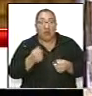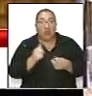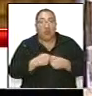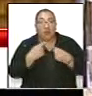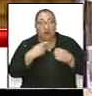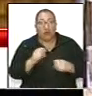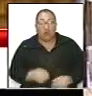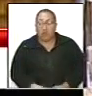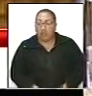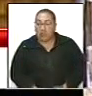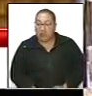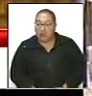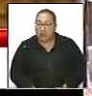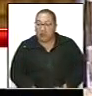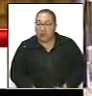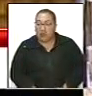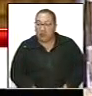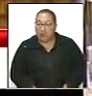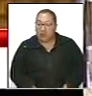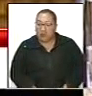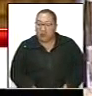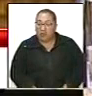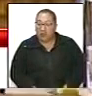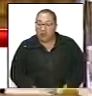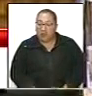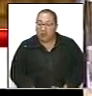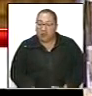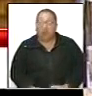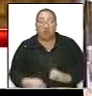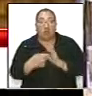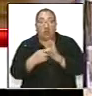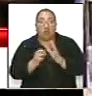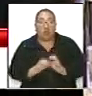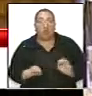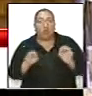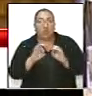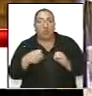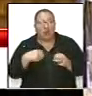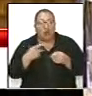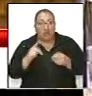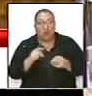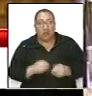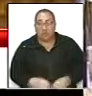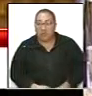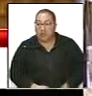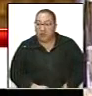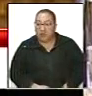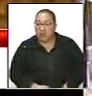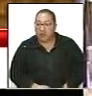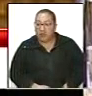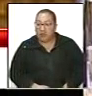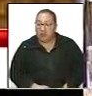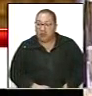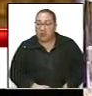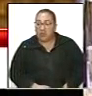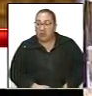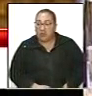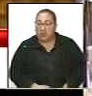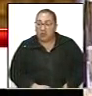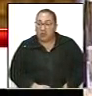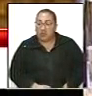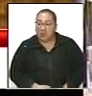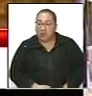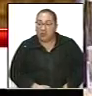anunciarlo. Este es un programa muy importante porque nos va a permitir efectivamente